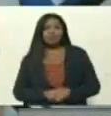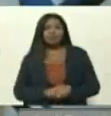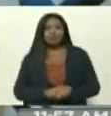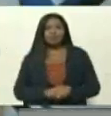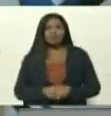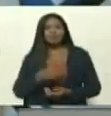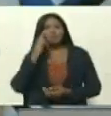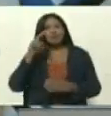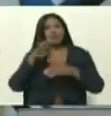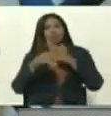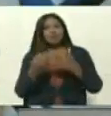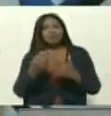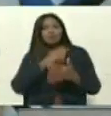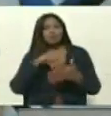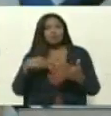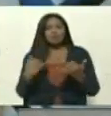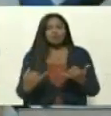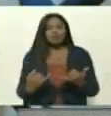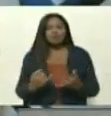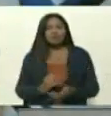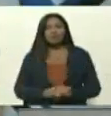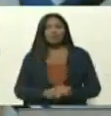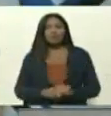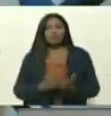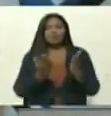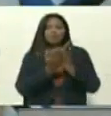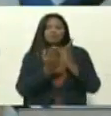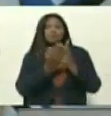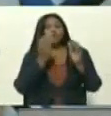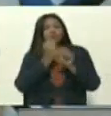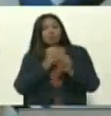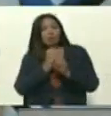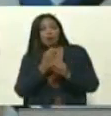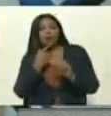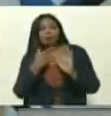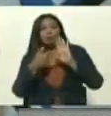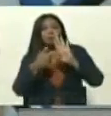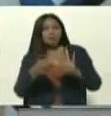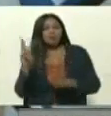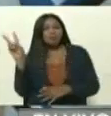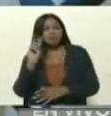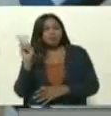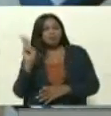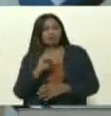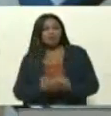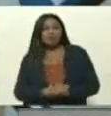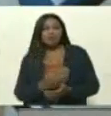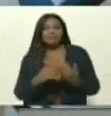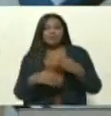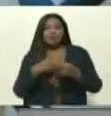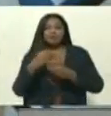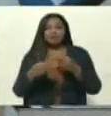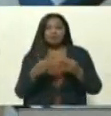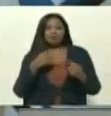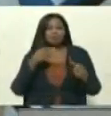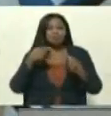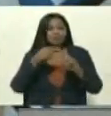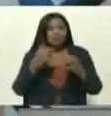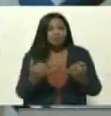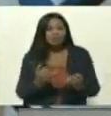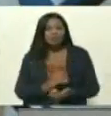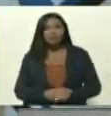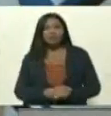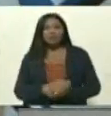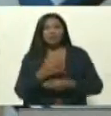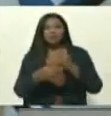ocurre, bueno, aquí estamos con el estudio, con el trabajo, demostrando que Venezuela va a ser y está encaminada a ser